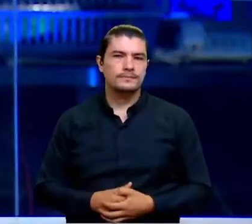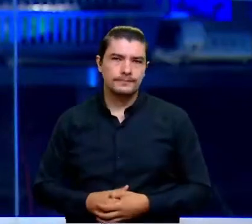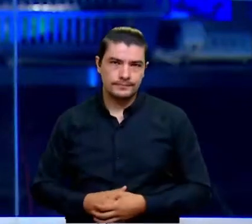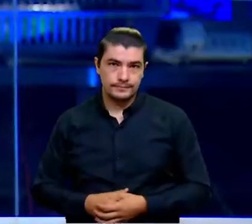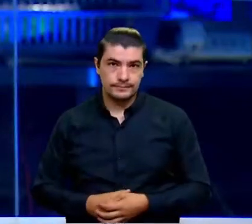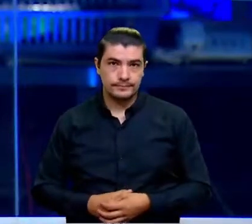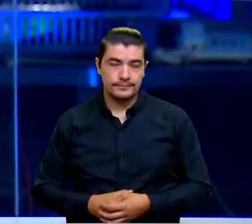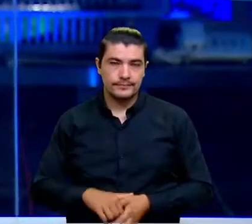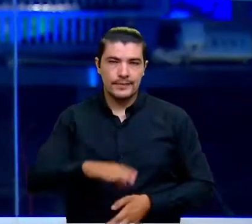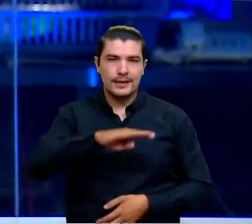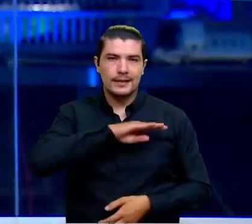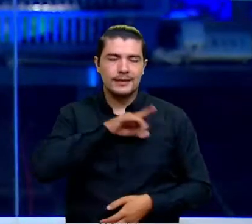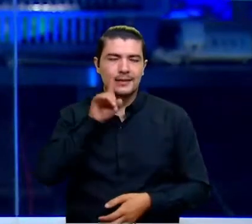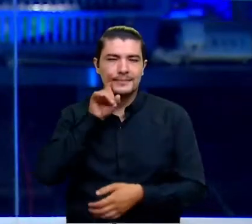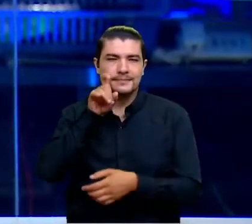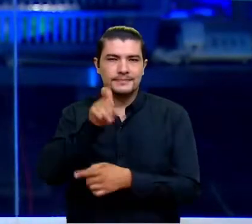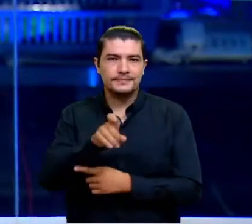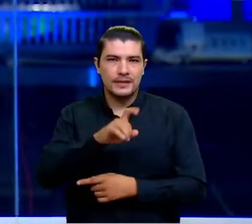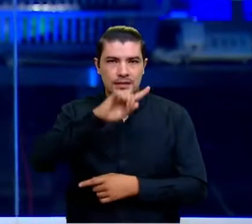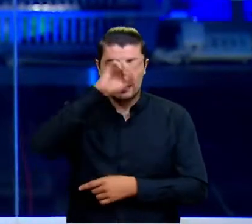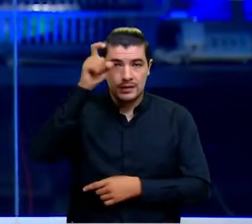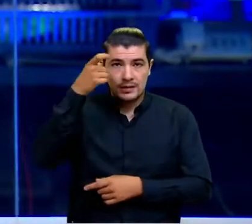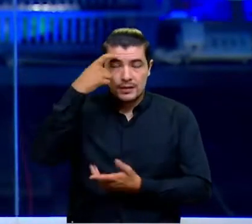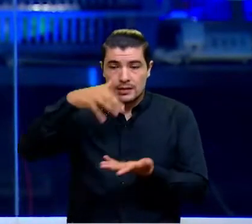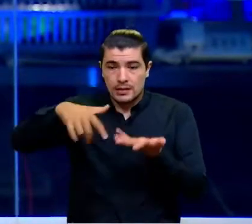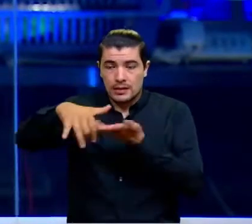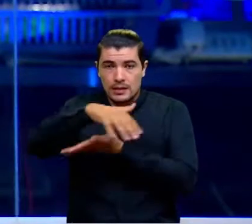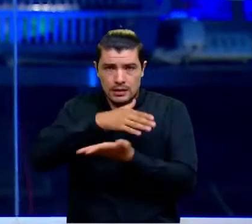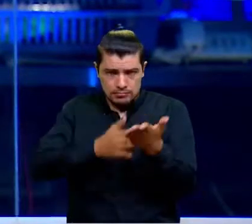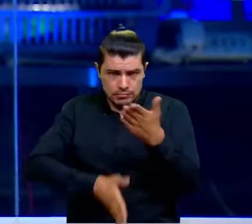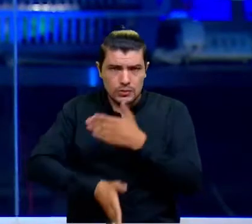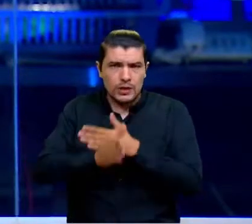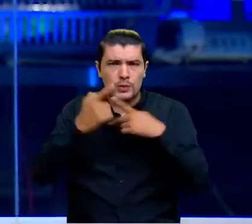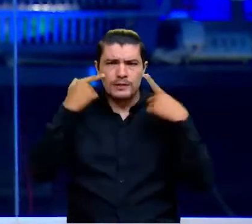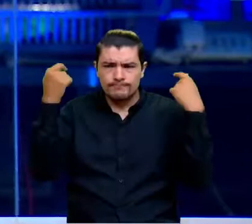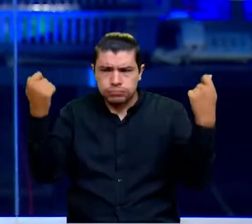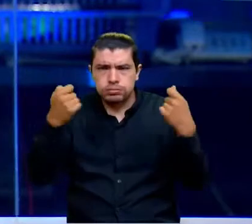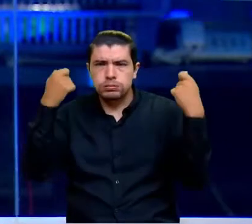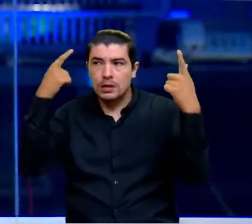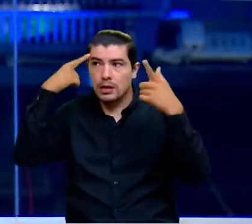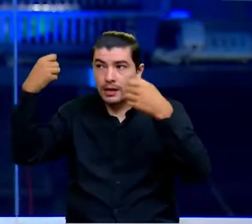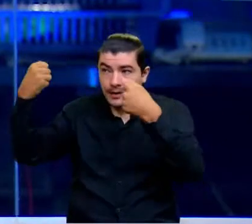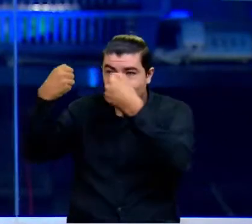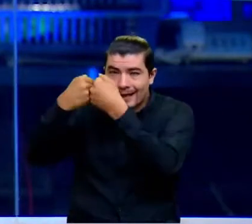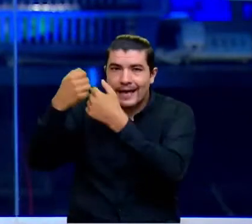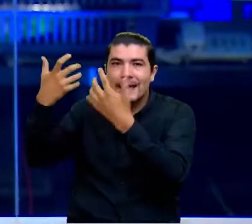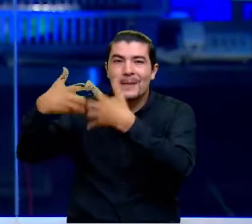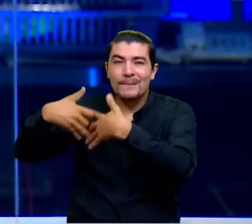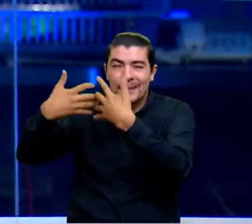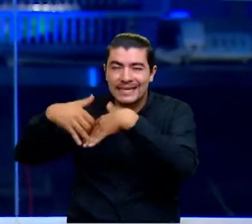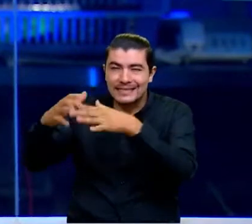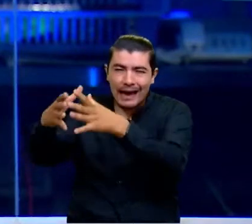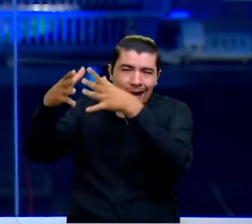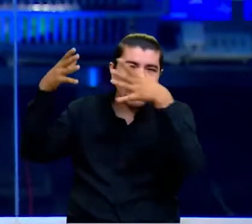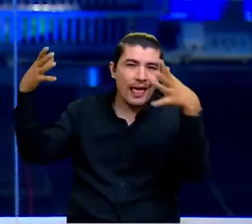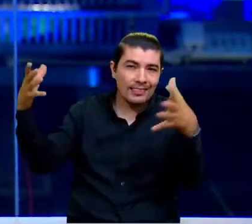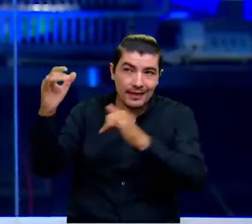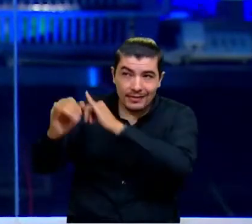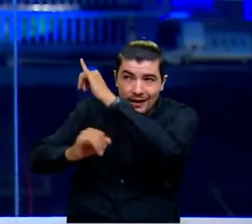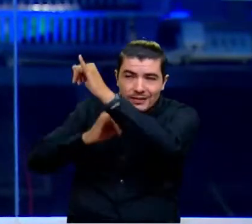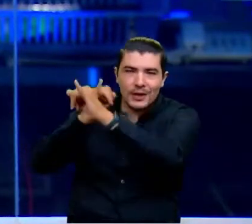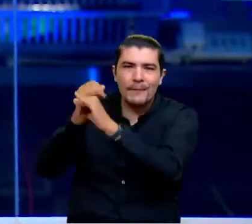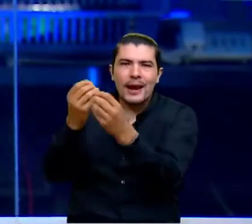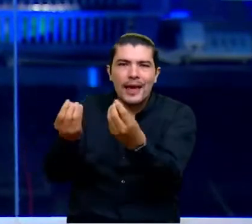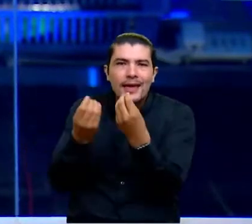a la alcaldía de bucaramanga y la gobernación de santander siguen fomentando alianzas con grandes multinacionales para generar el empleo en la región atención a